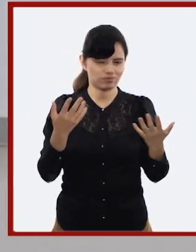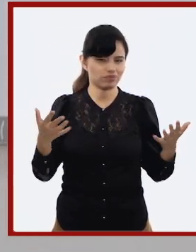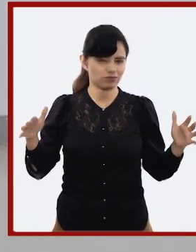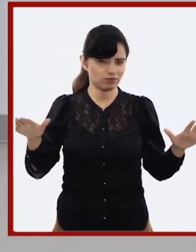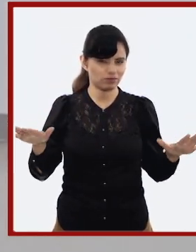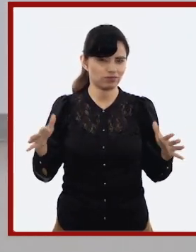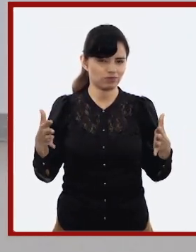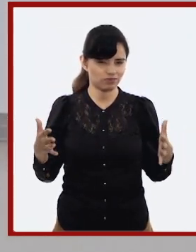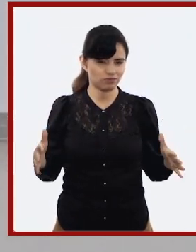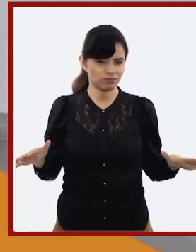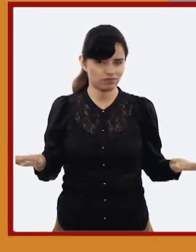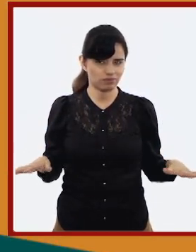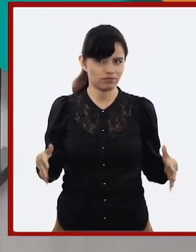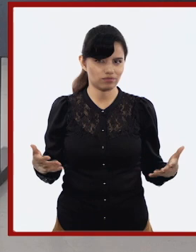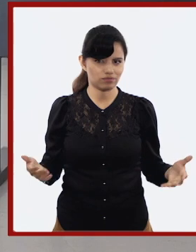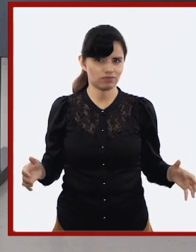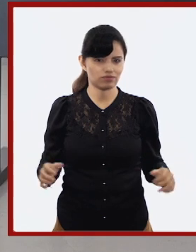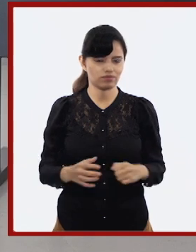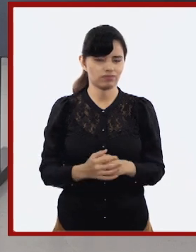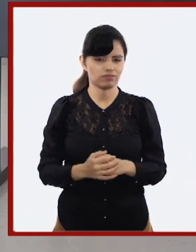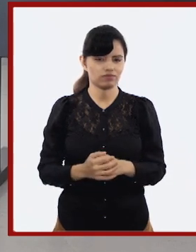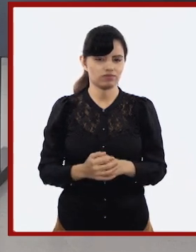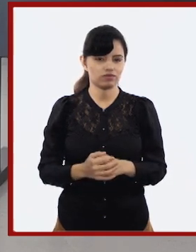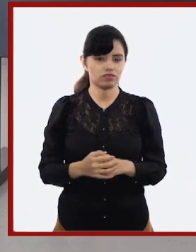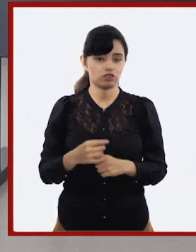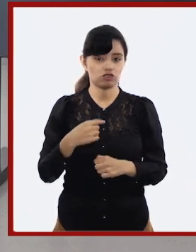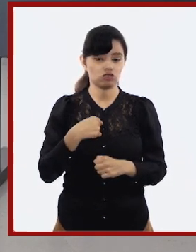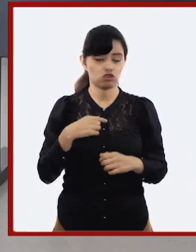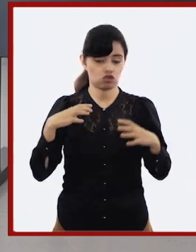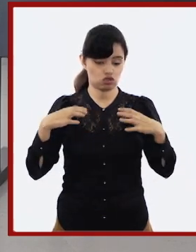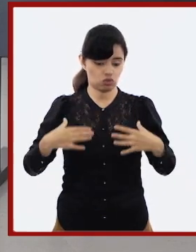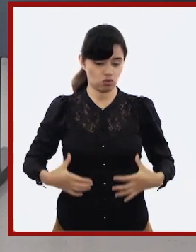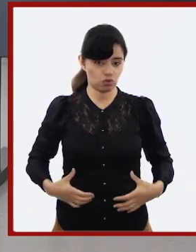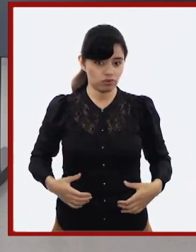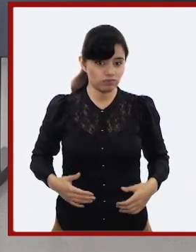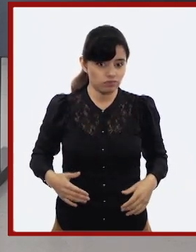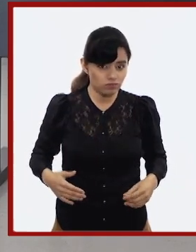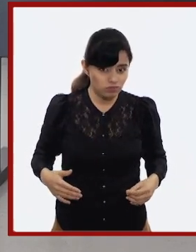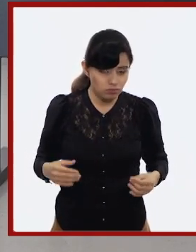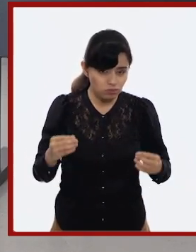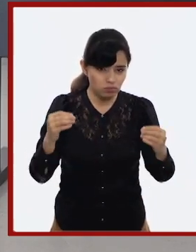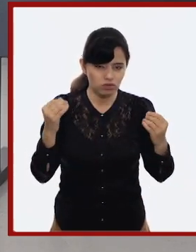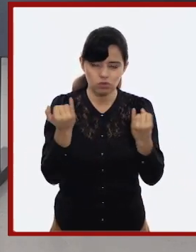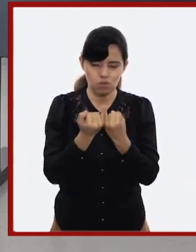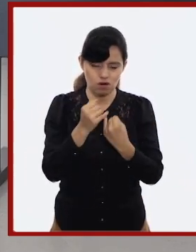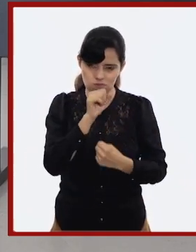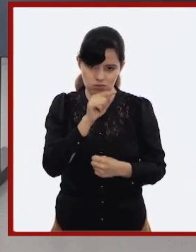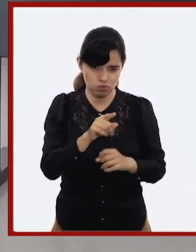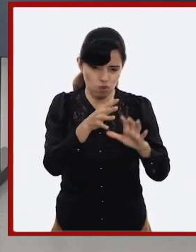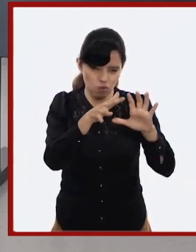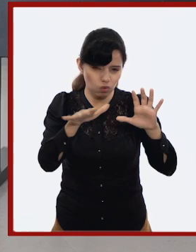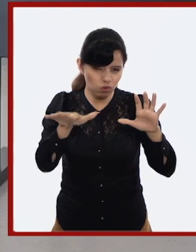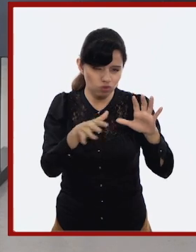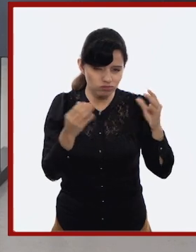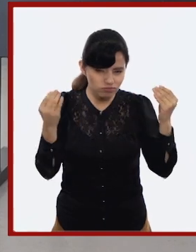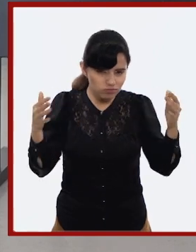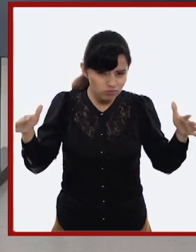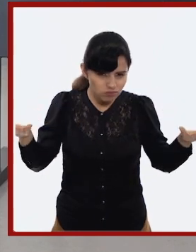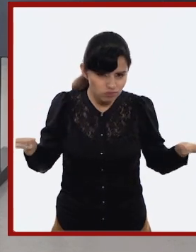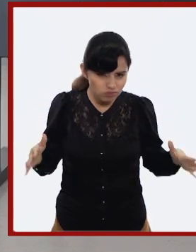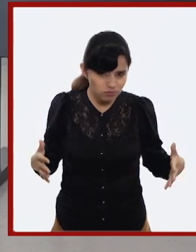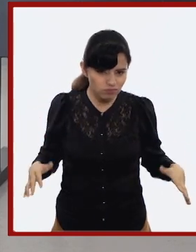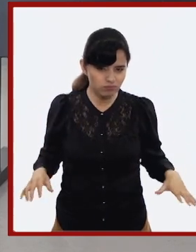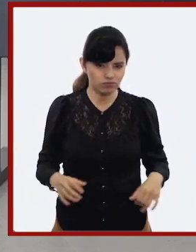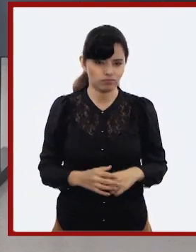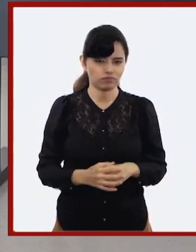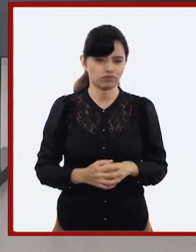Caen las hojas en otoño. Voy a flexionar el tronco y voy a seguir cómo caen las hojas en otoño. Y